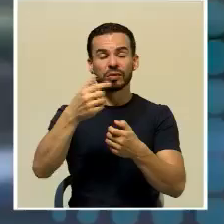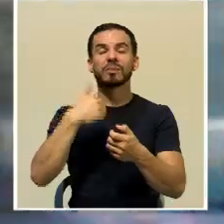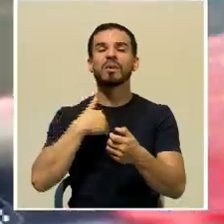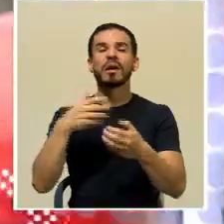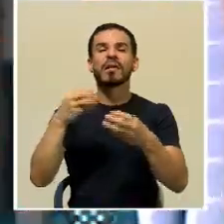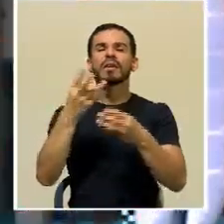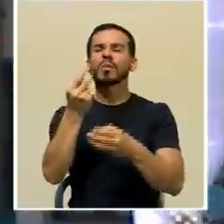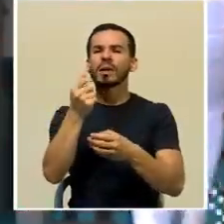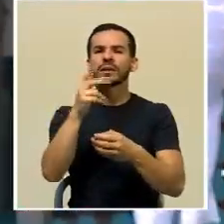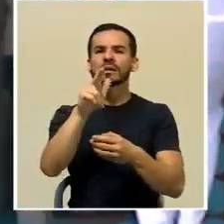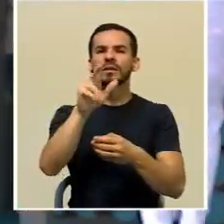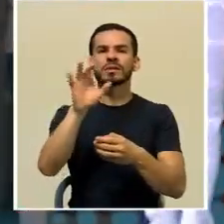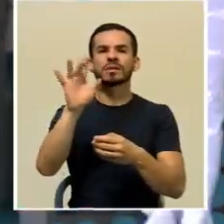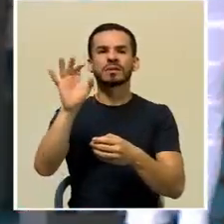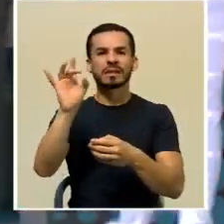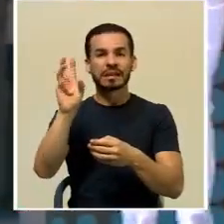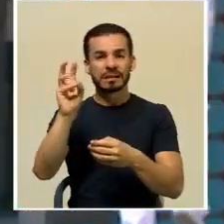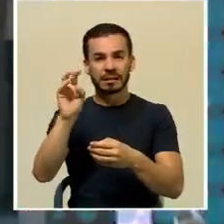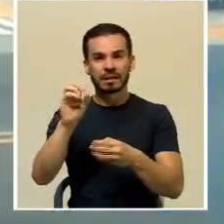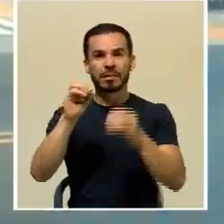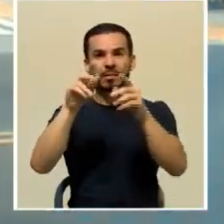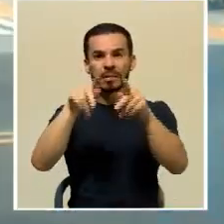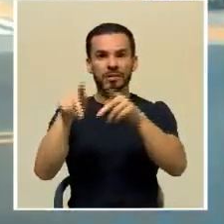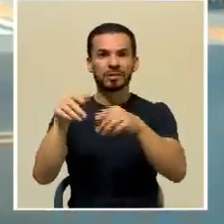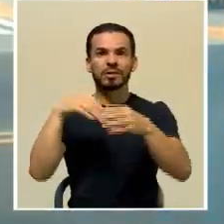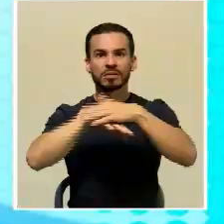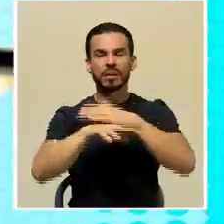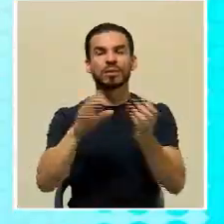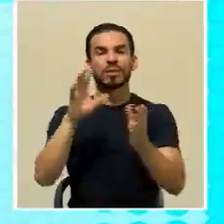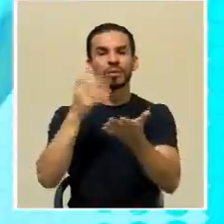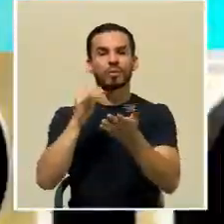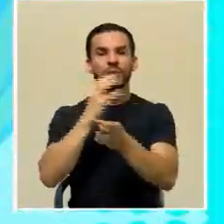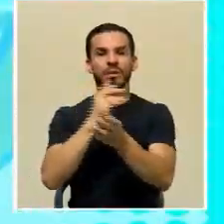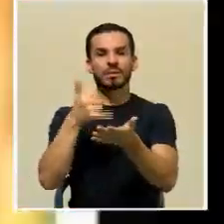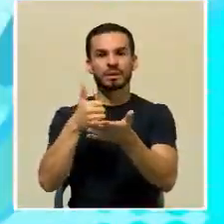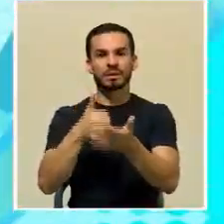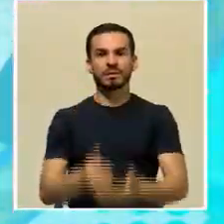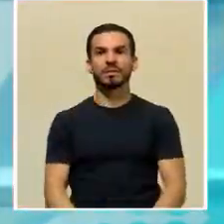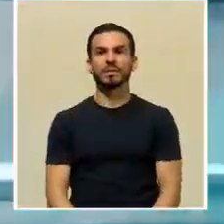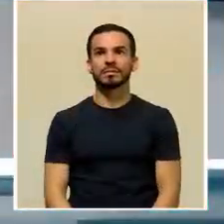haber 360 pacientes en cuidados intensivos.